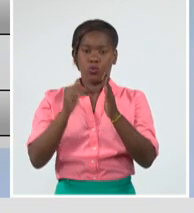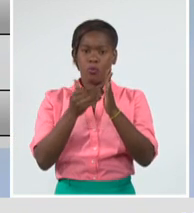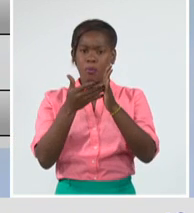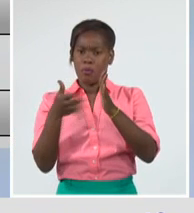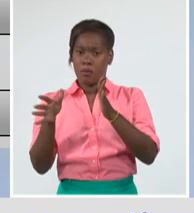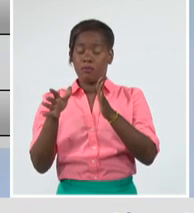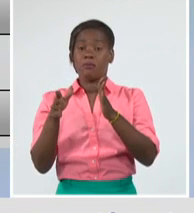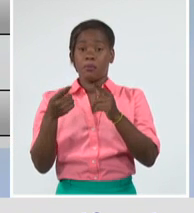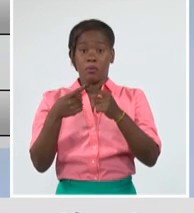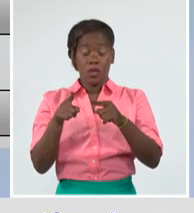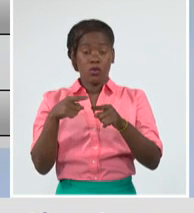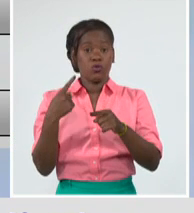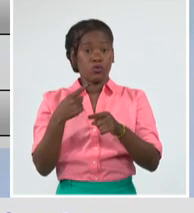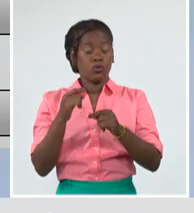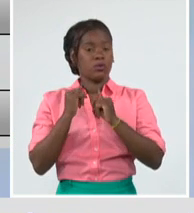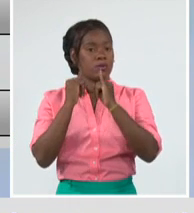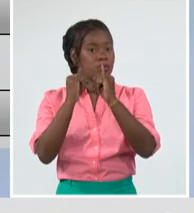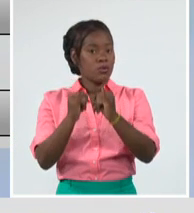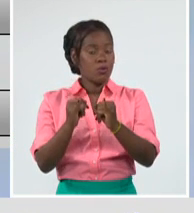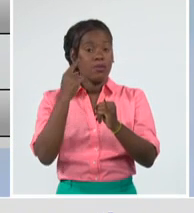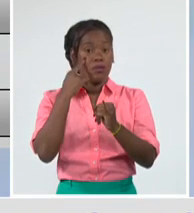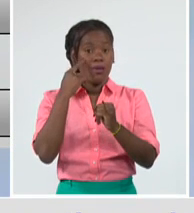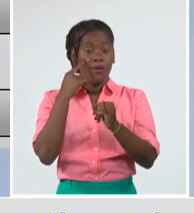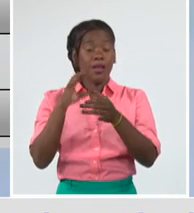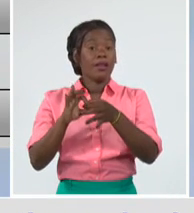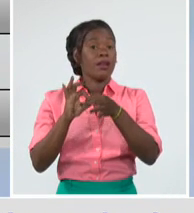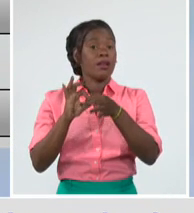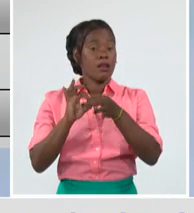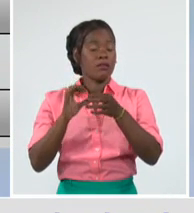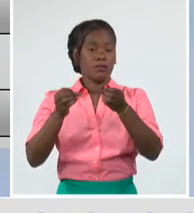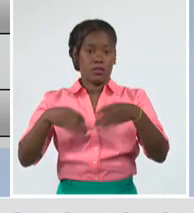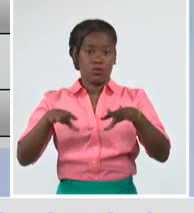que habíamos tenido el día anterior,